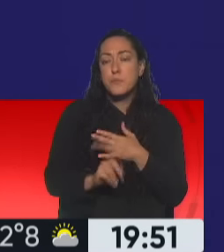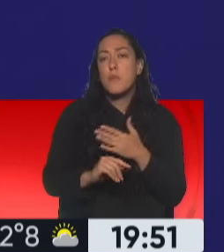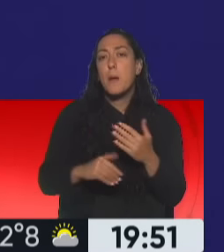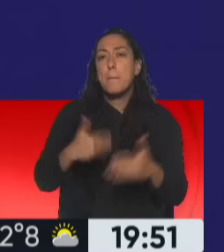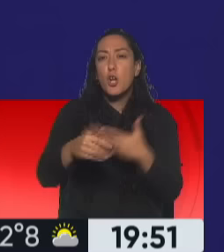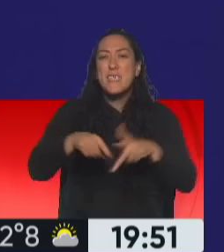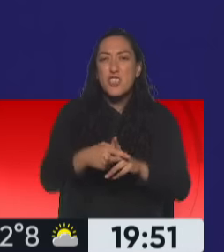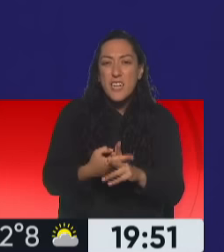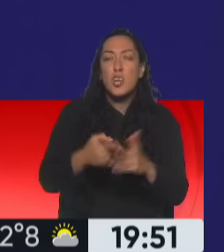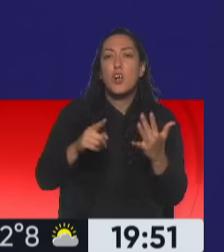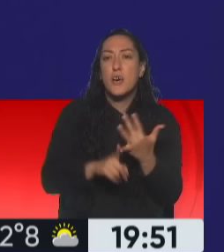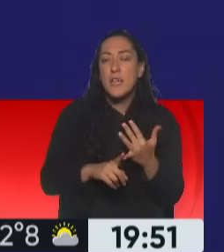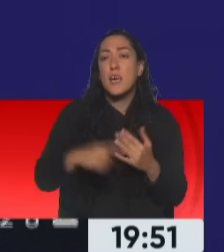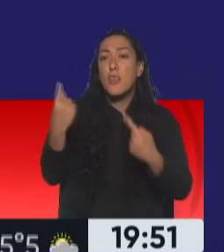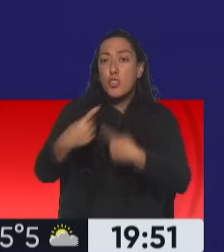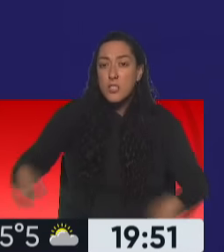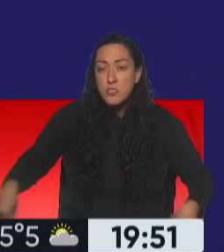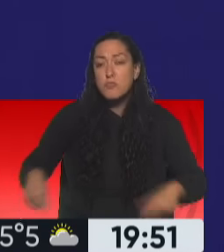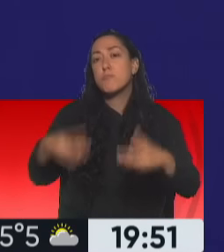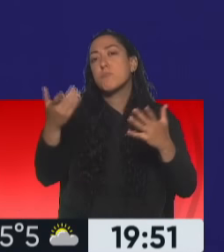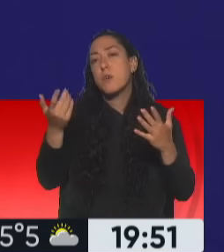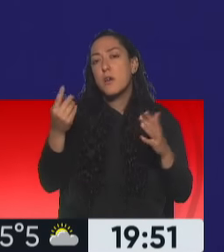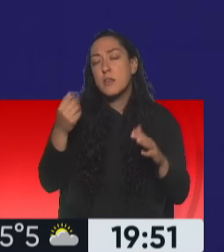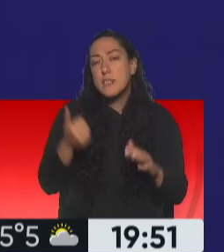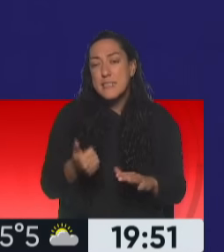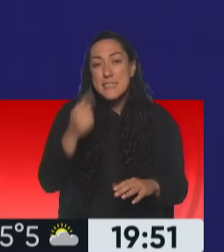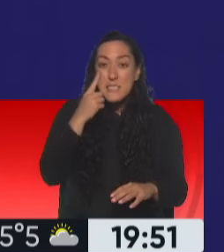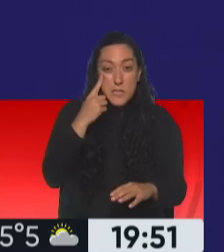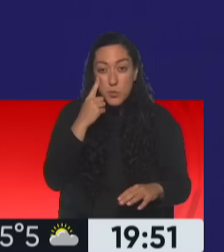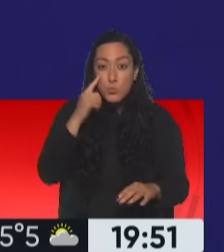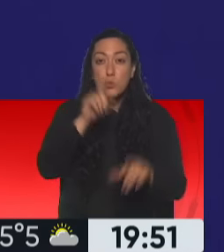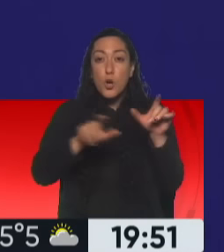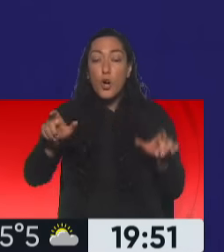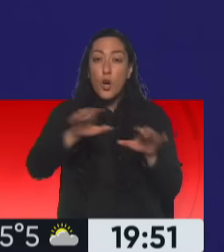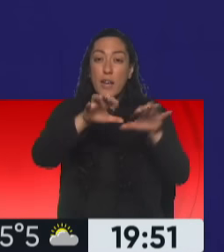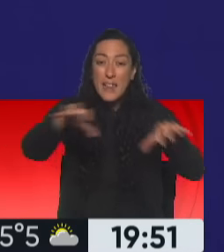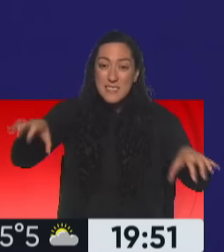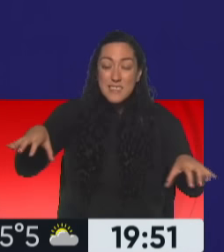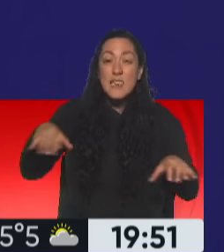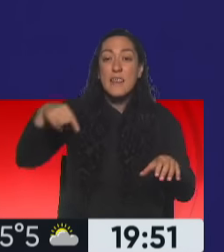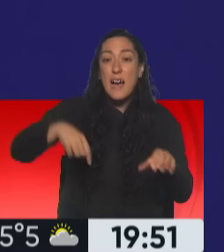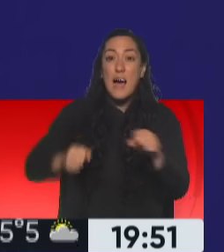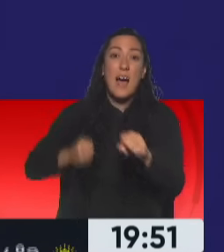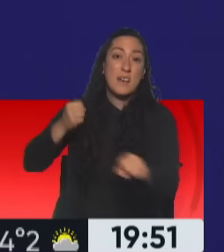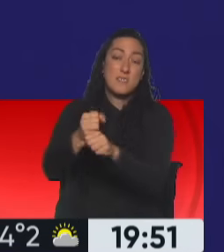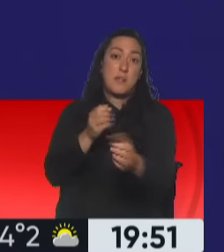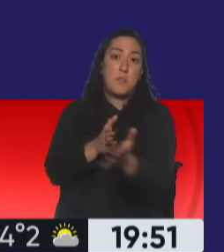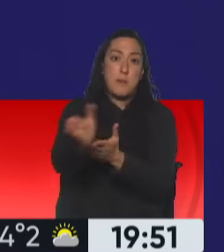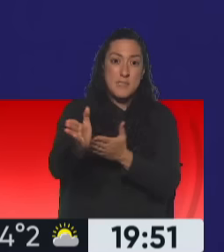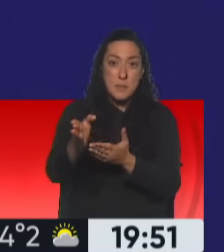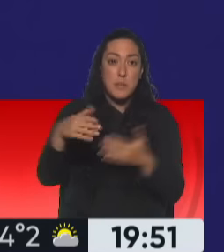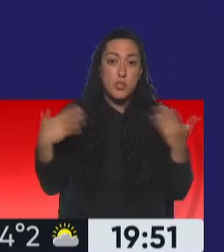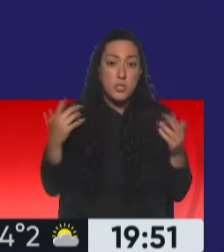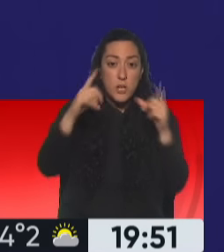progreso tecnológico, las dotaciones, las instituciones y el derecho de propiedad de acá a la eternidad. Es decir, y para saber eso